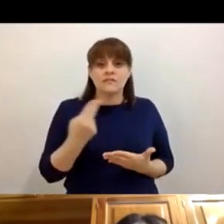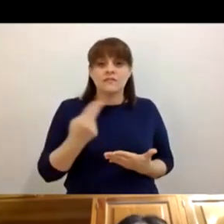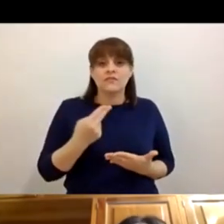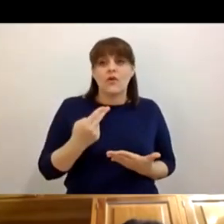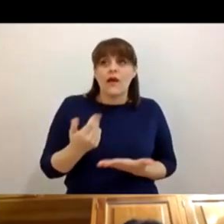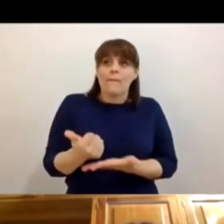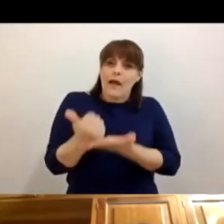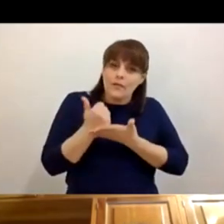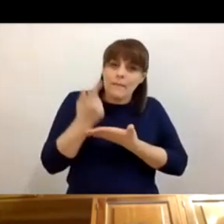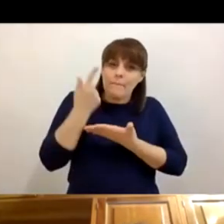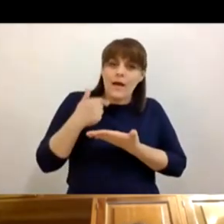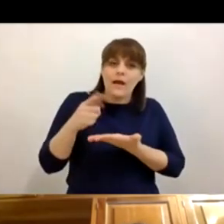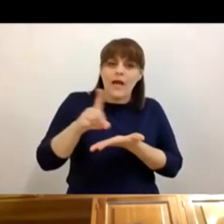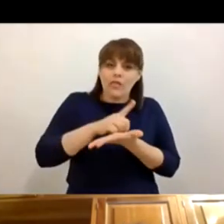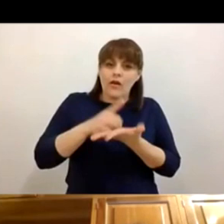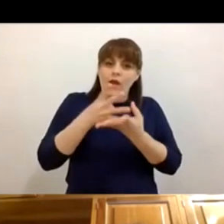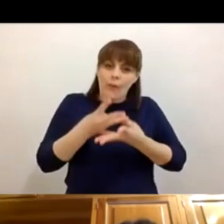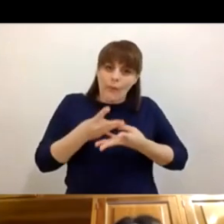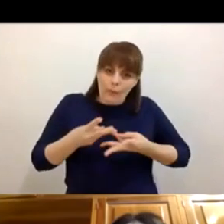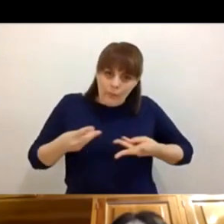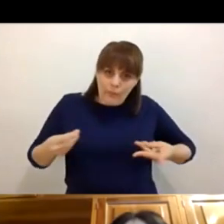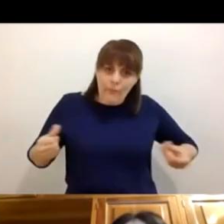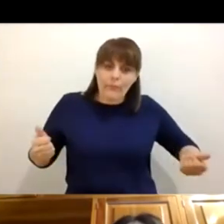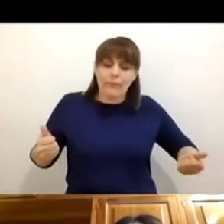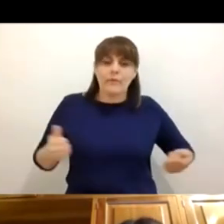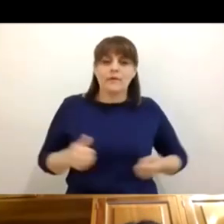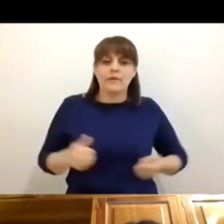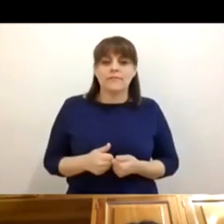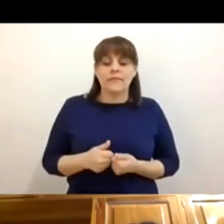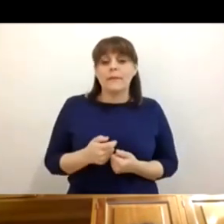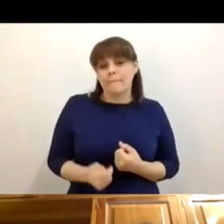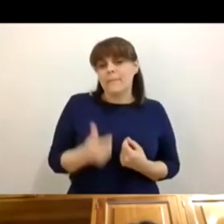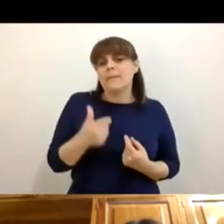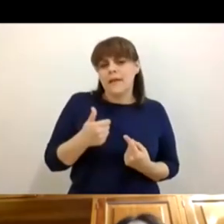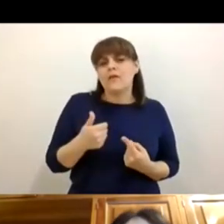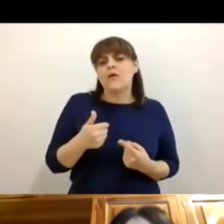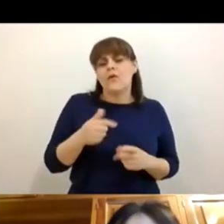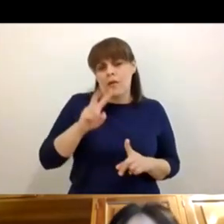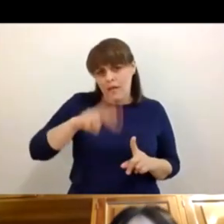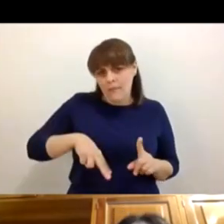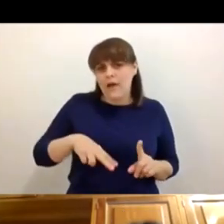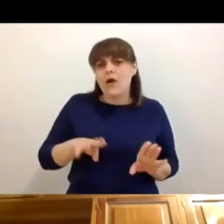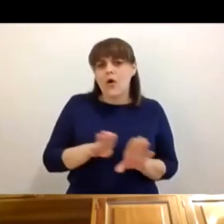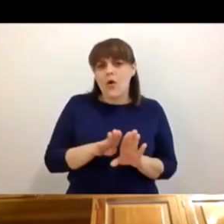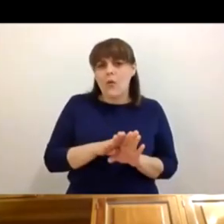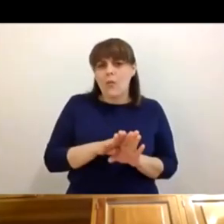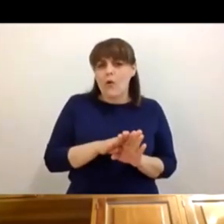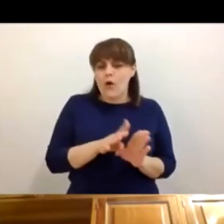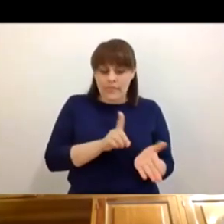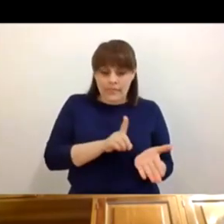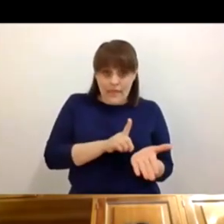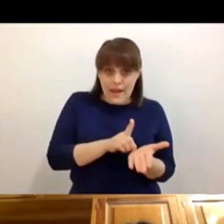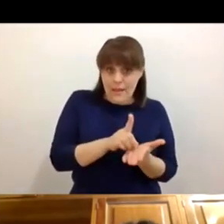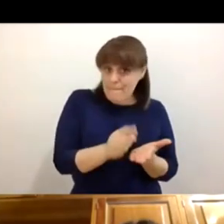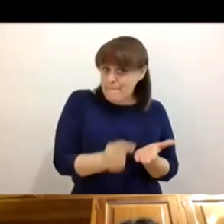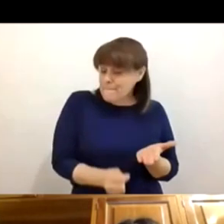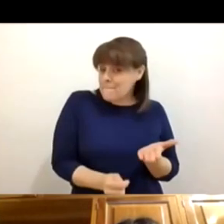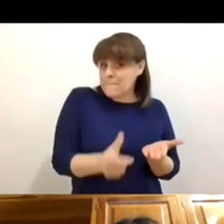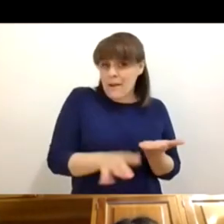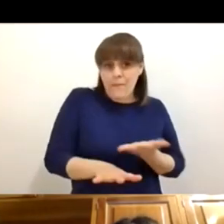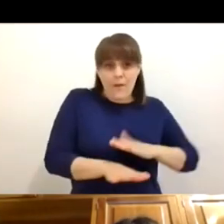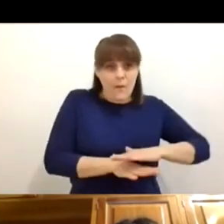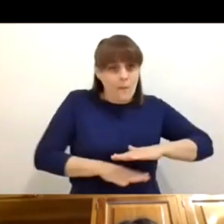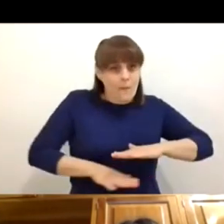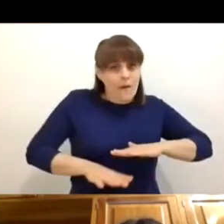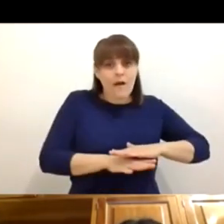que tengo, ¿no? Y un poco, pues sí, el primer paso es sensibilizar desde una lógica de derechos, ¿no? Diciendo, no es como